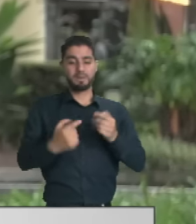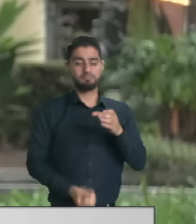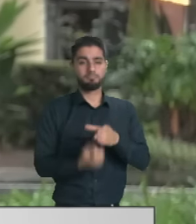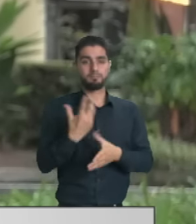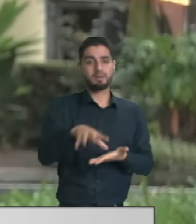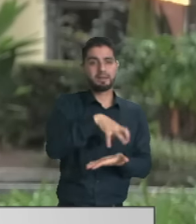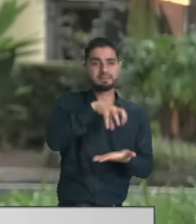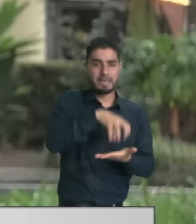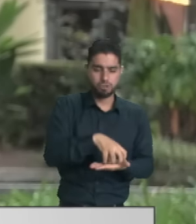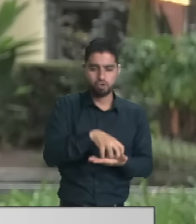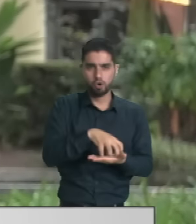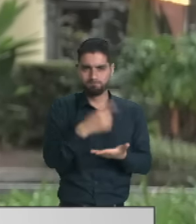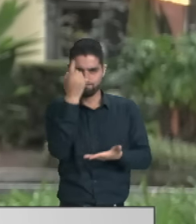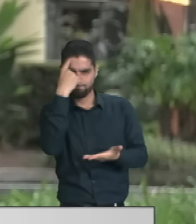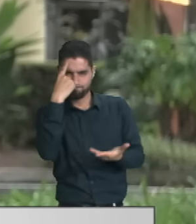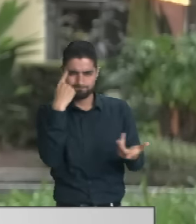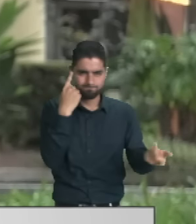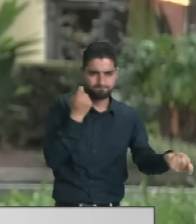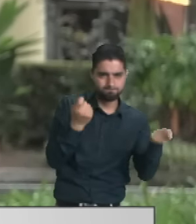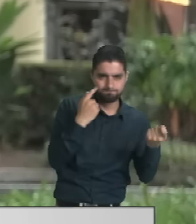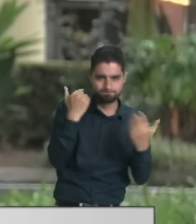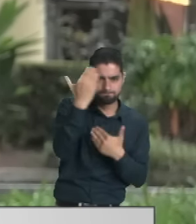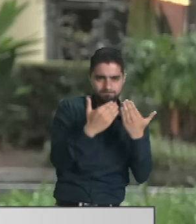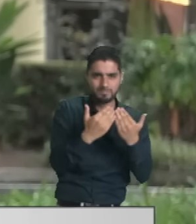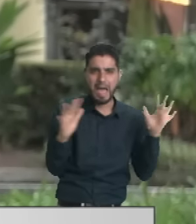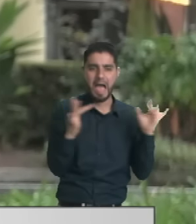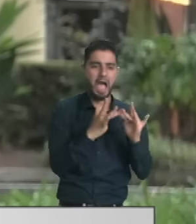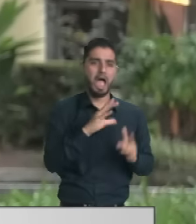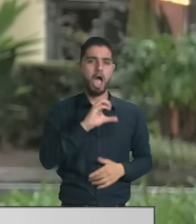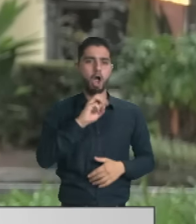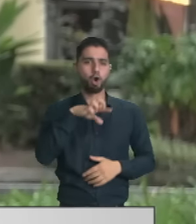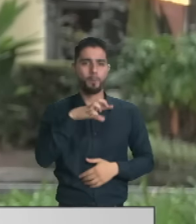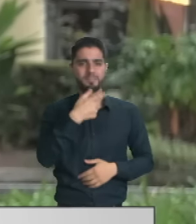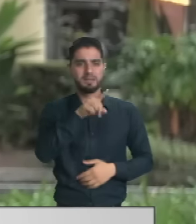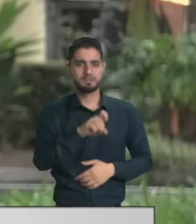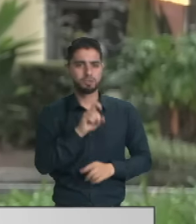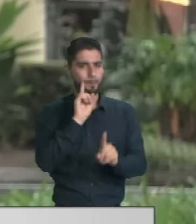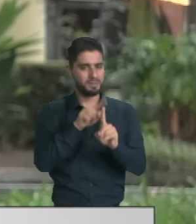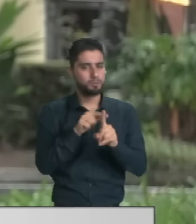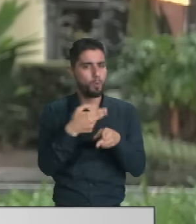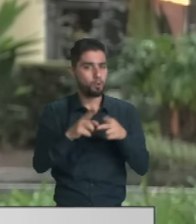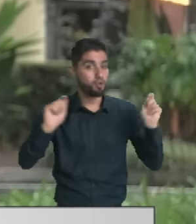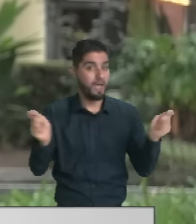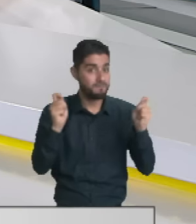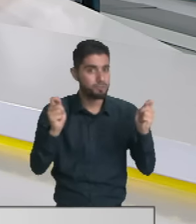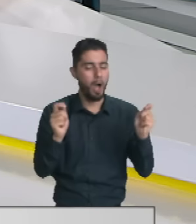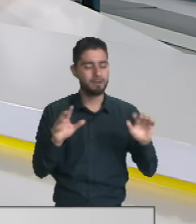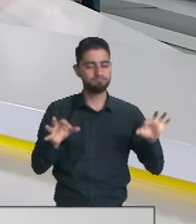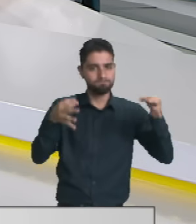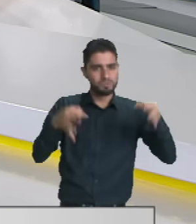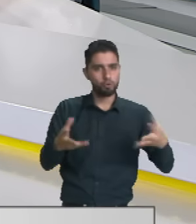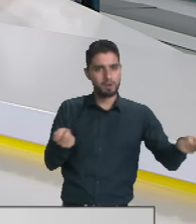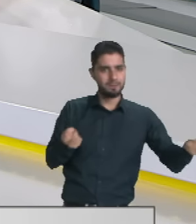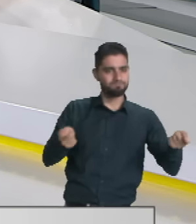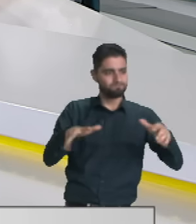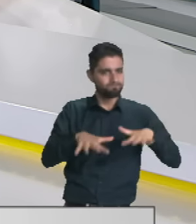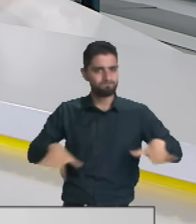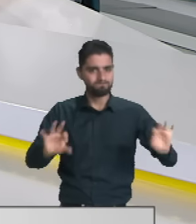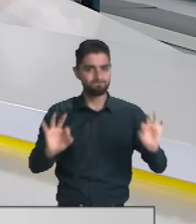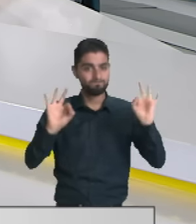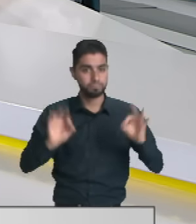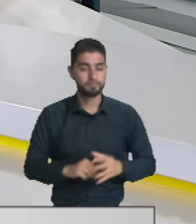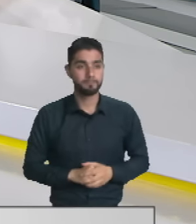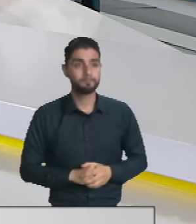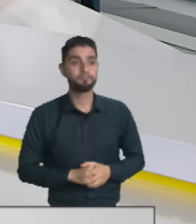la COP16 para garantizar la seguridad de este importante evento. Desde el norte de Bogotá, Juan Armando Rojas,